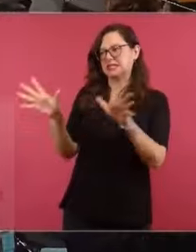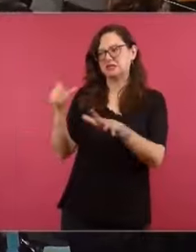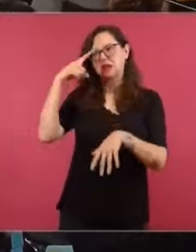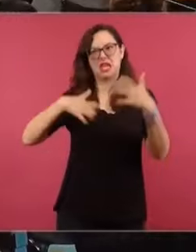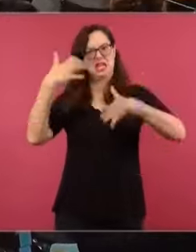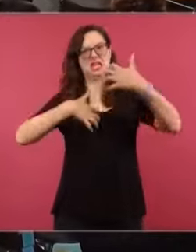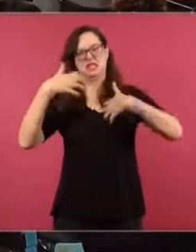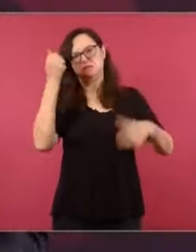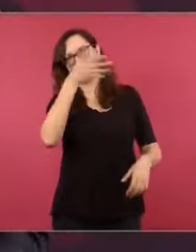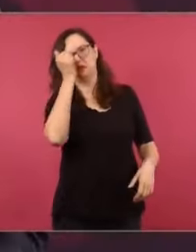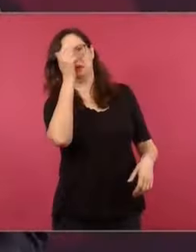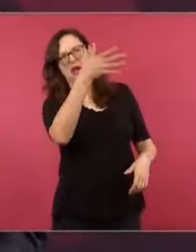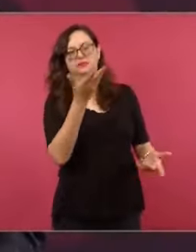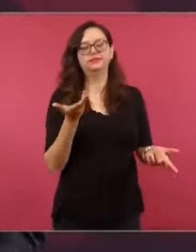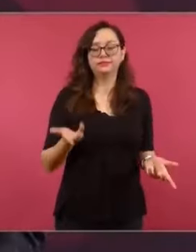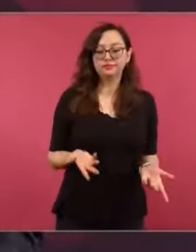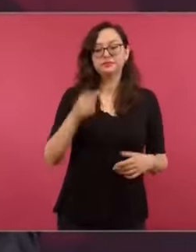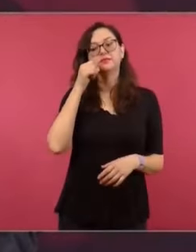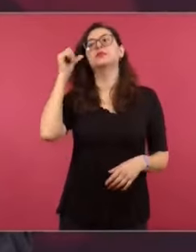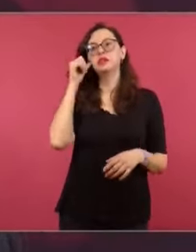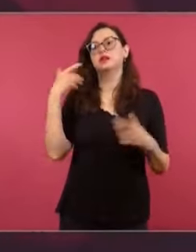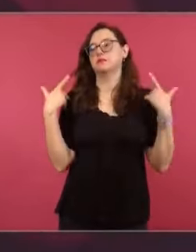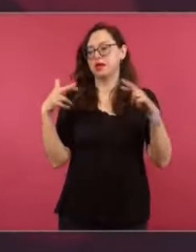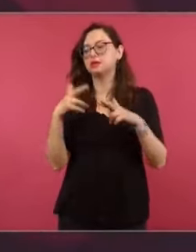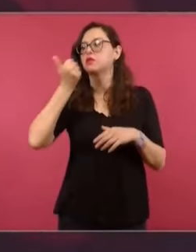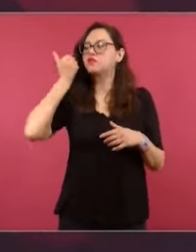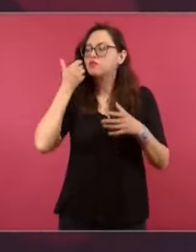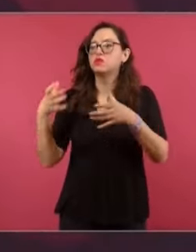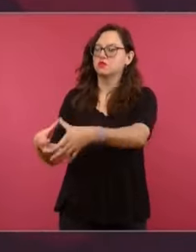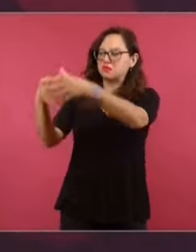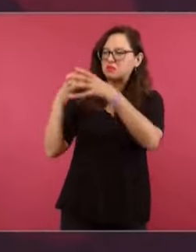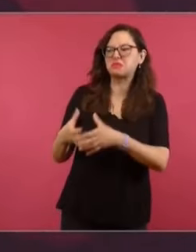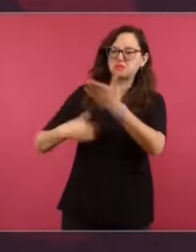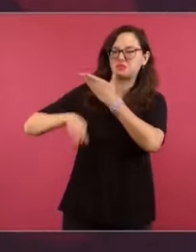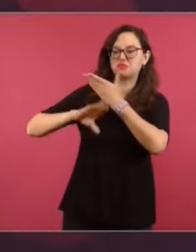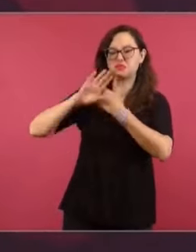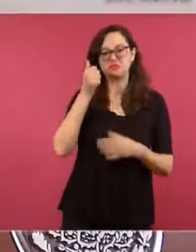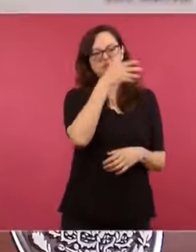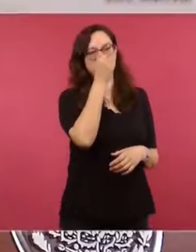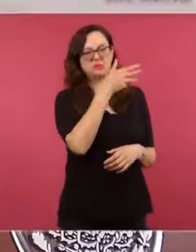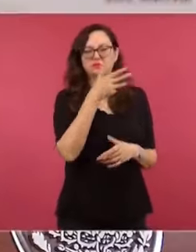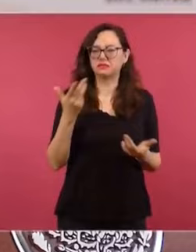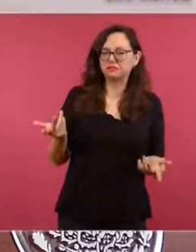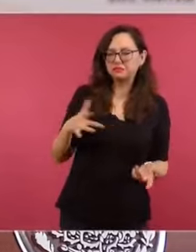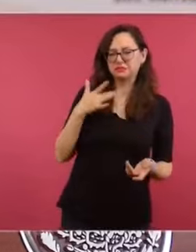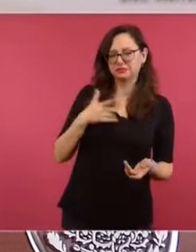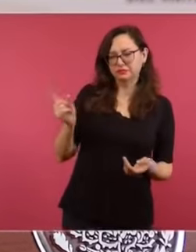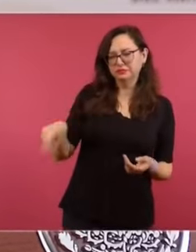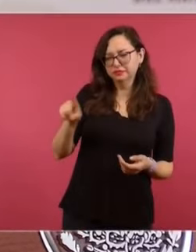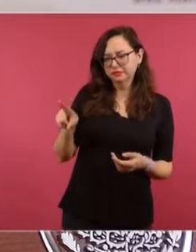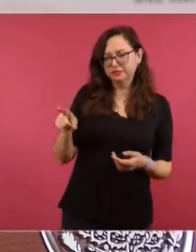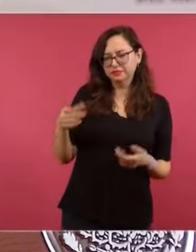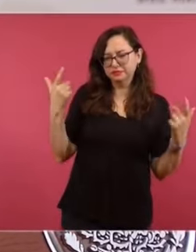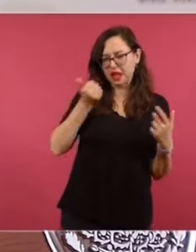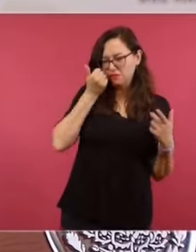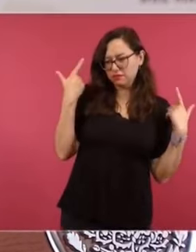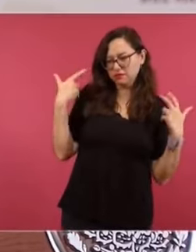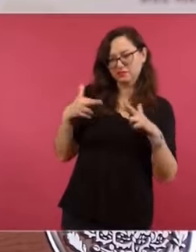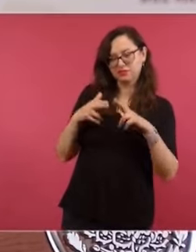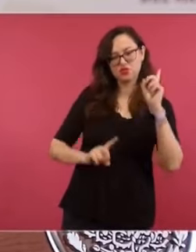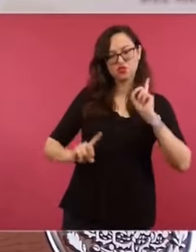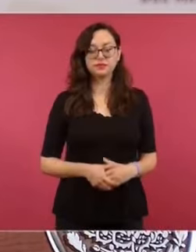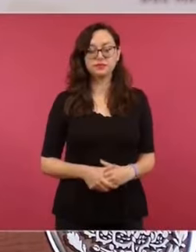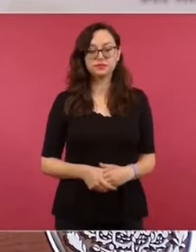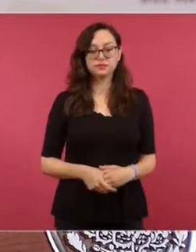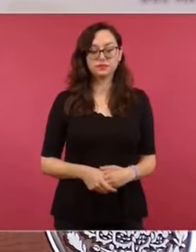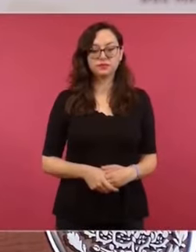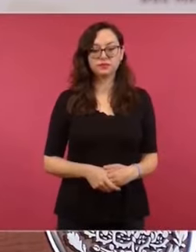estudiantes maestros y quienes Posiblemente no son ni maestros ni estudiantes a tirar bombas aquí al